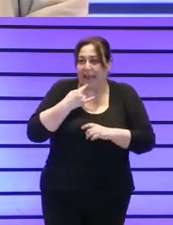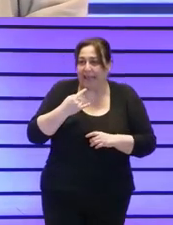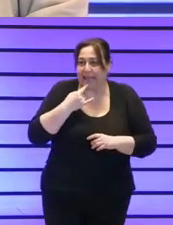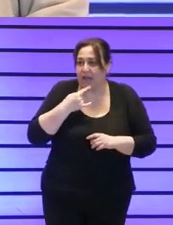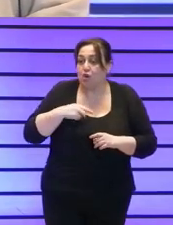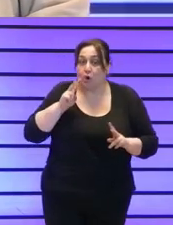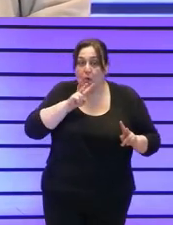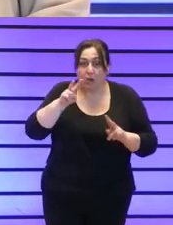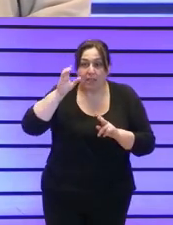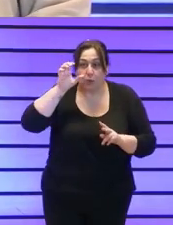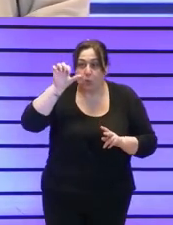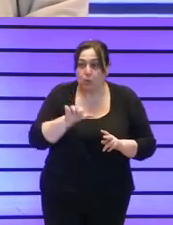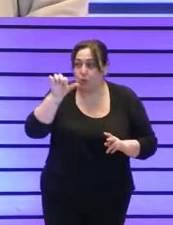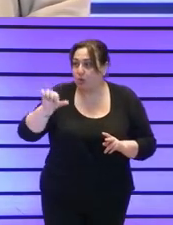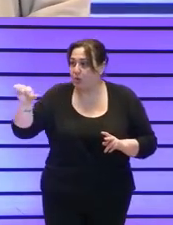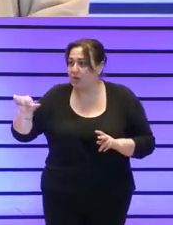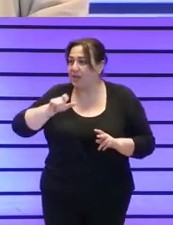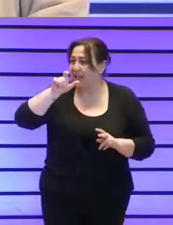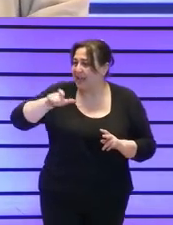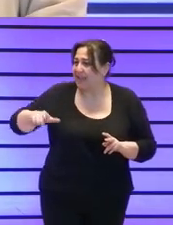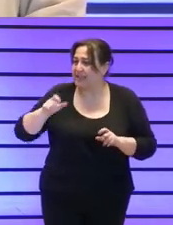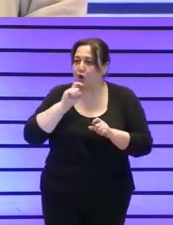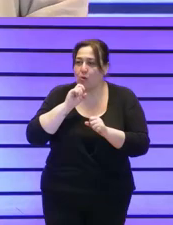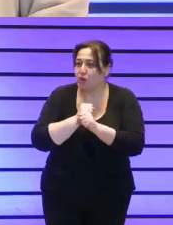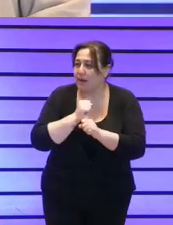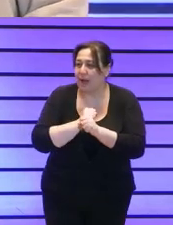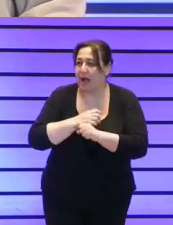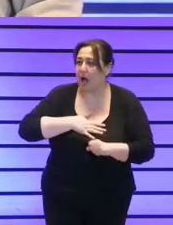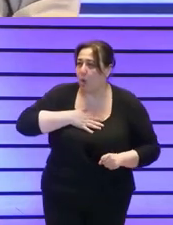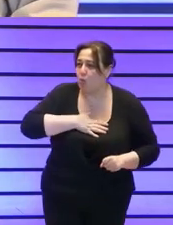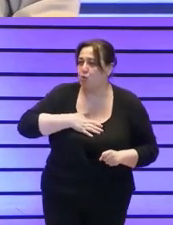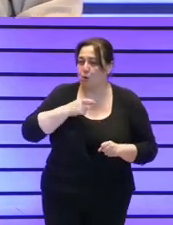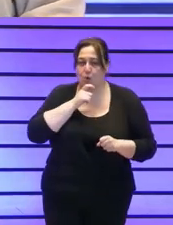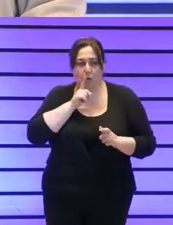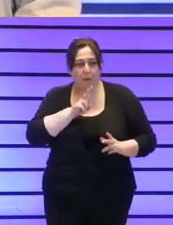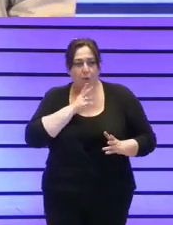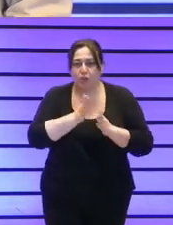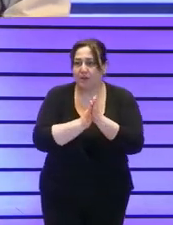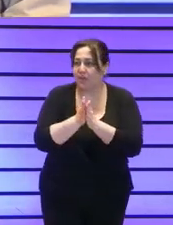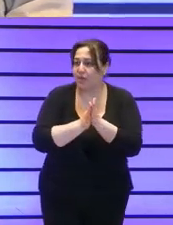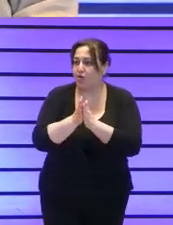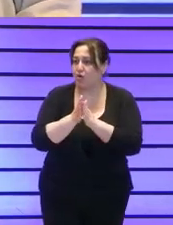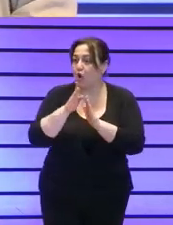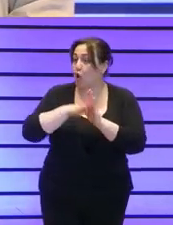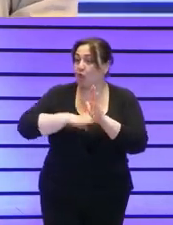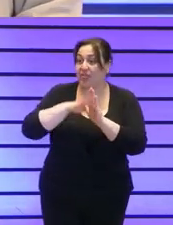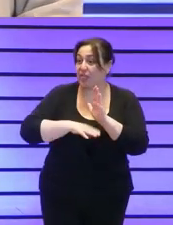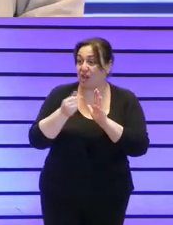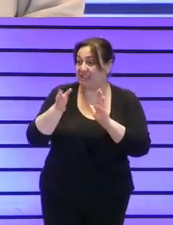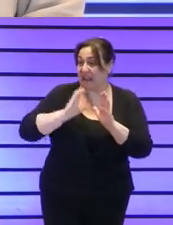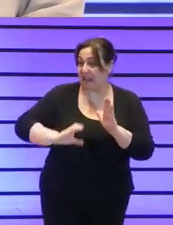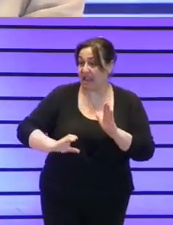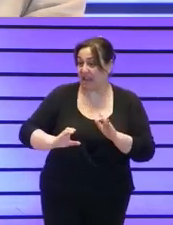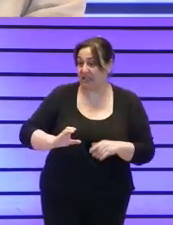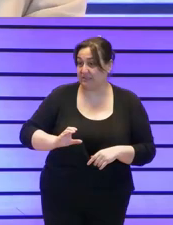escucho la gente, cómo trabaja a gusto, cómo está motivada con unas condiciones salariales que no tienen nada que